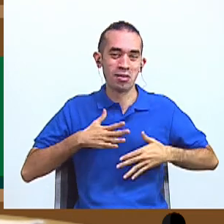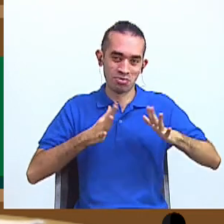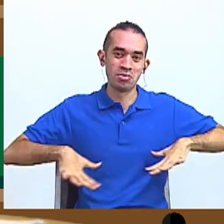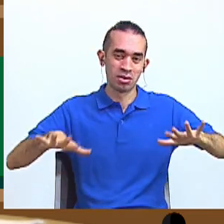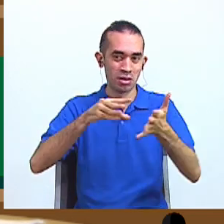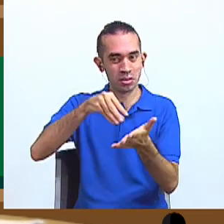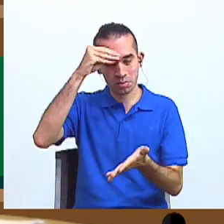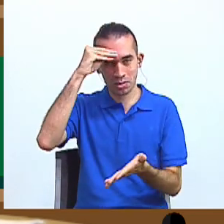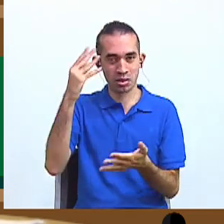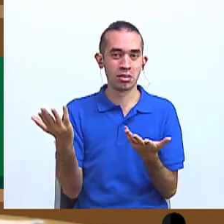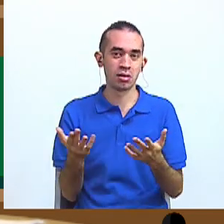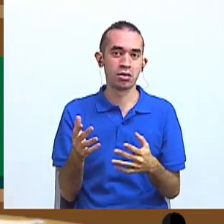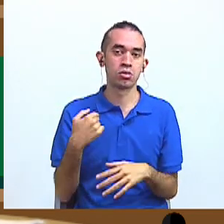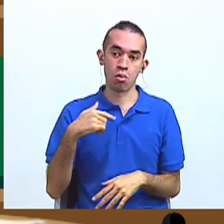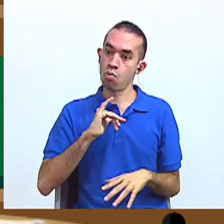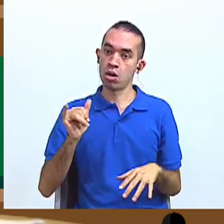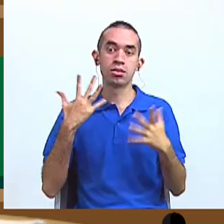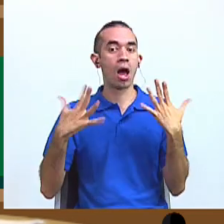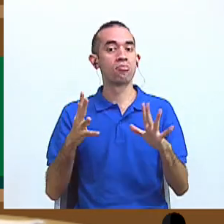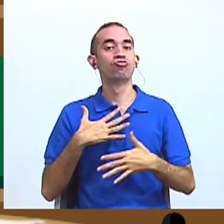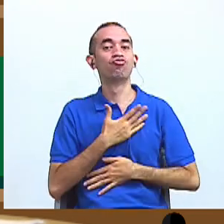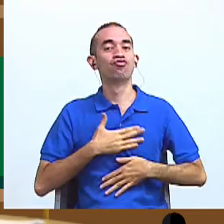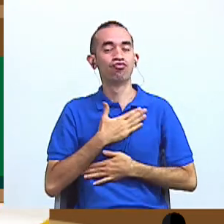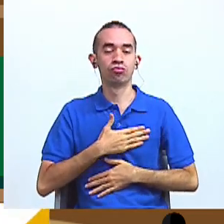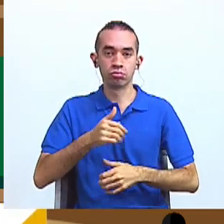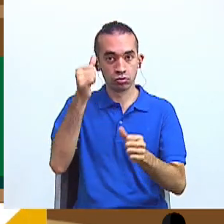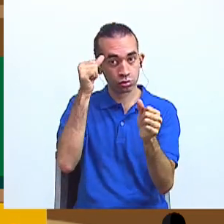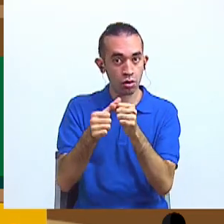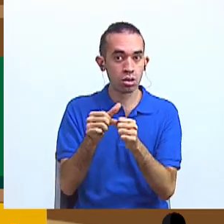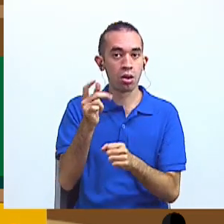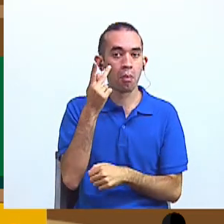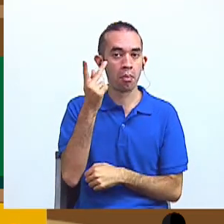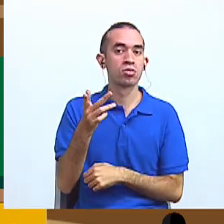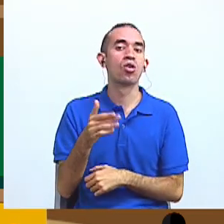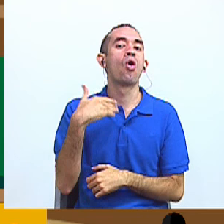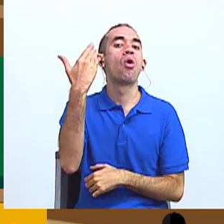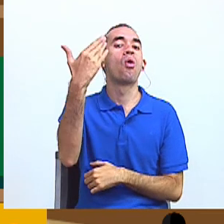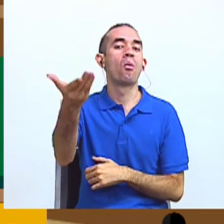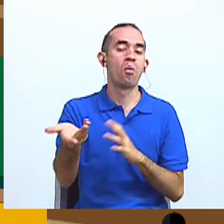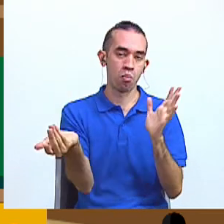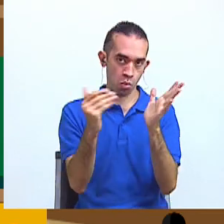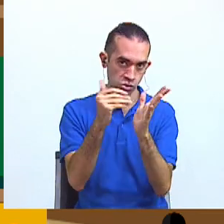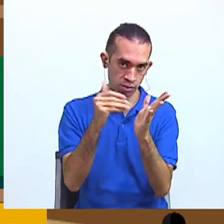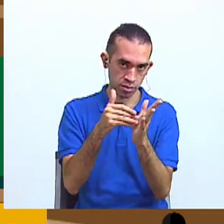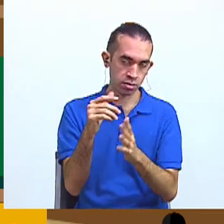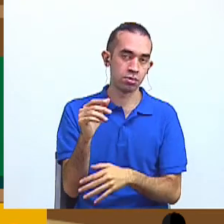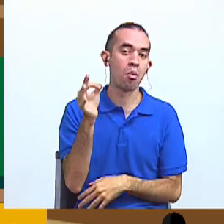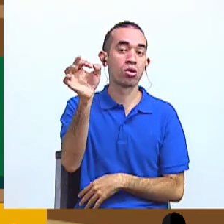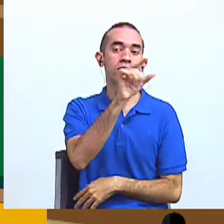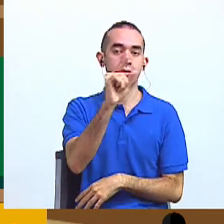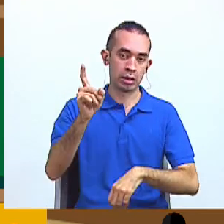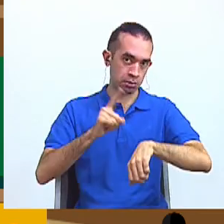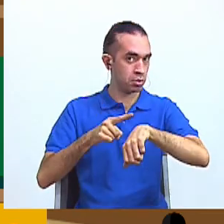de aprendizaje como lo he disfrutado yo. Recuerden, nos veremos de nuevo la próxima semana a esta